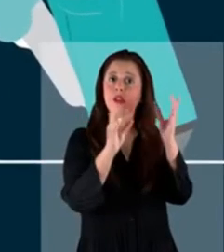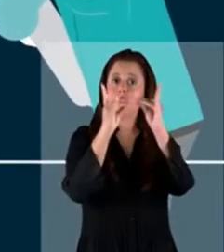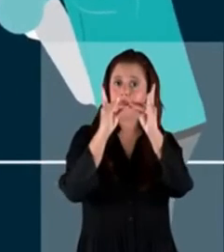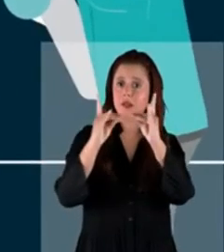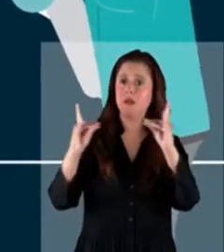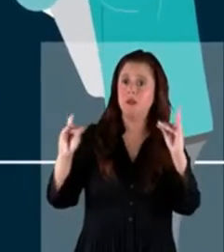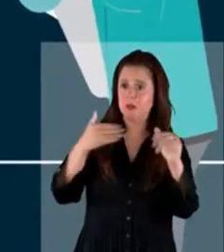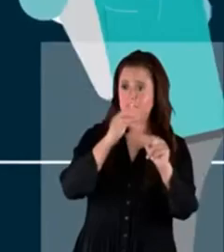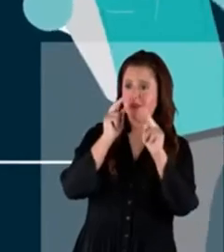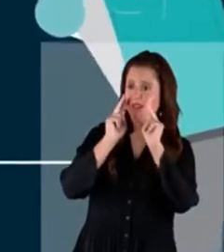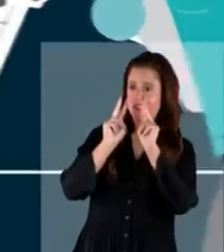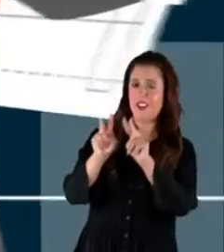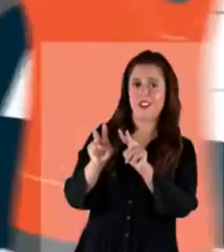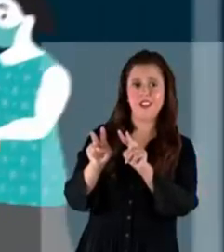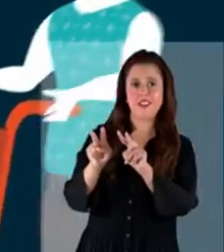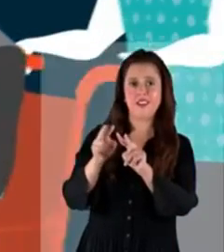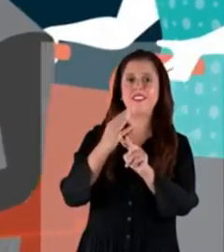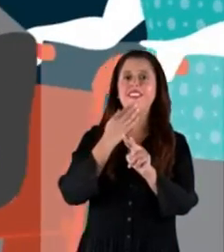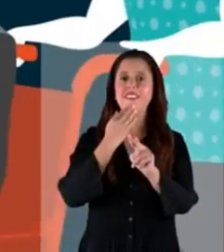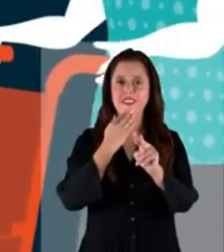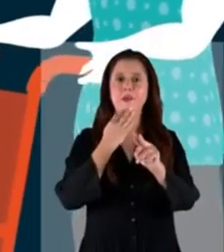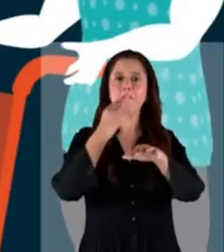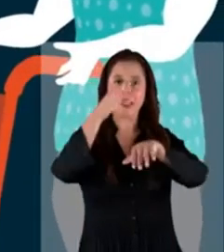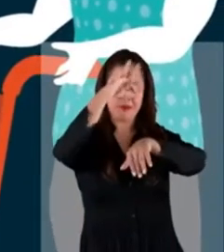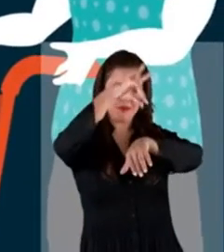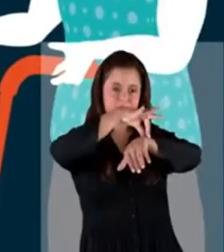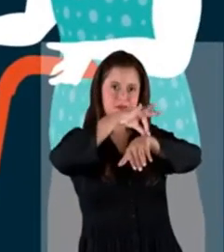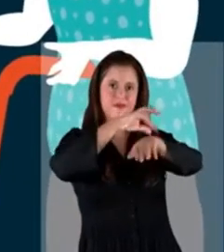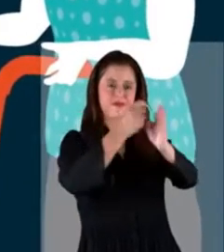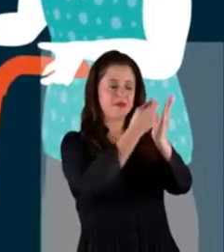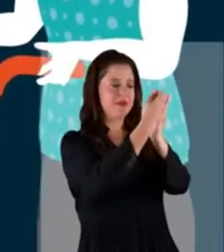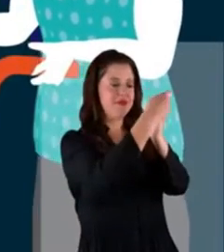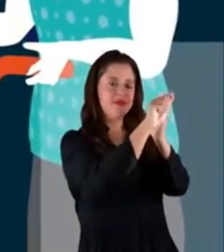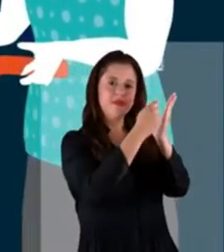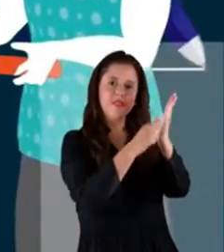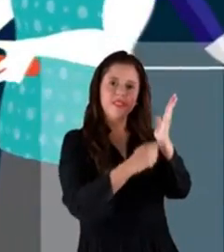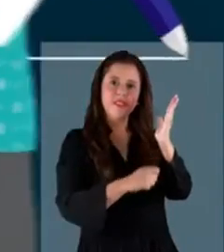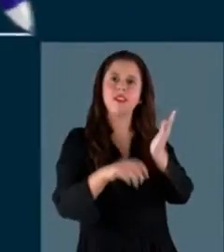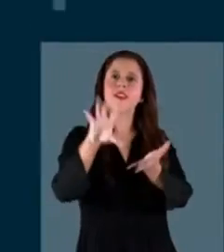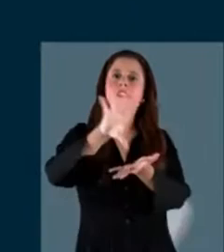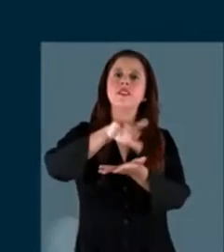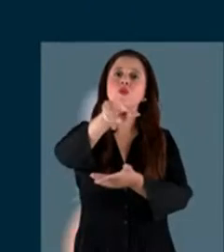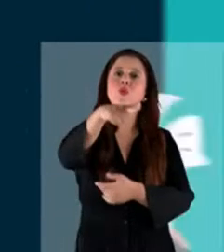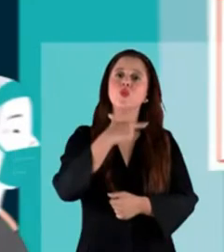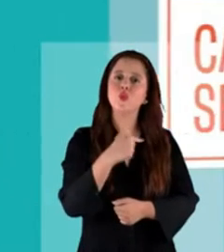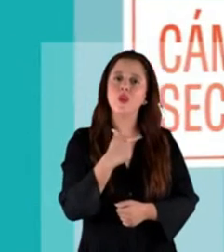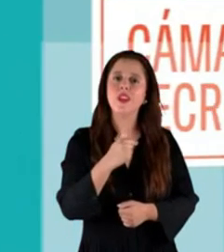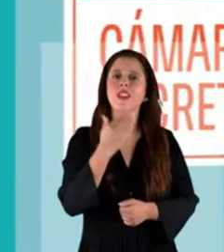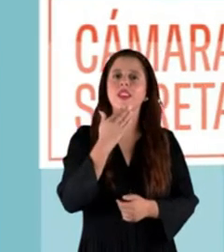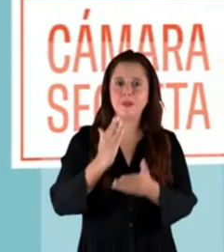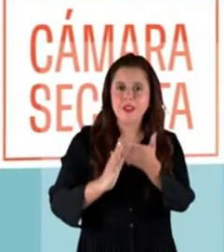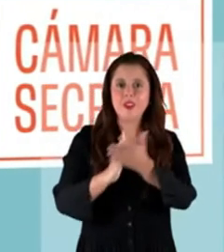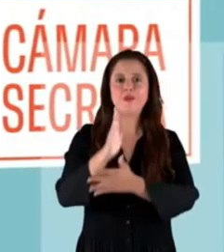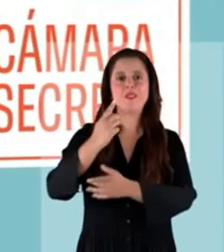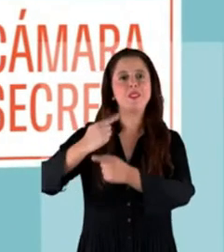relevancia. No solo por ser las primeras elecciones que debieron ser postergadas a raíz de la contingencia sanitaria que afecta a casi todo el planeta, especialmente